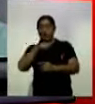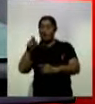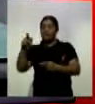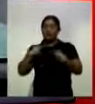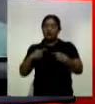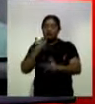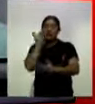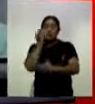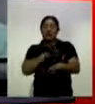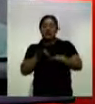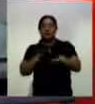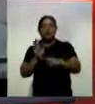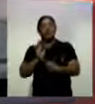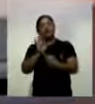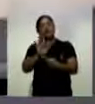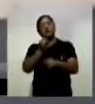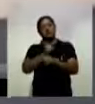le presentamos la información.